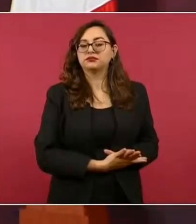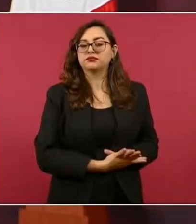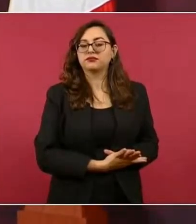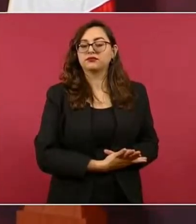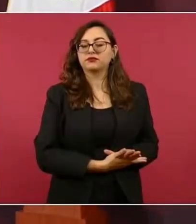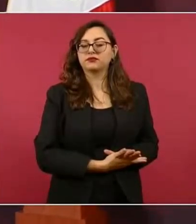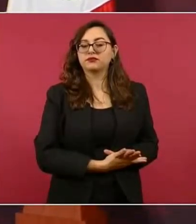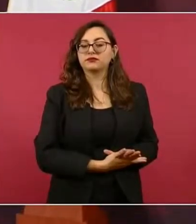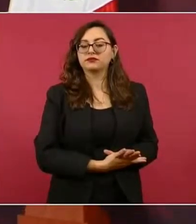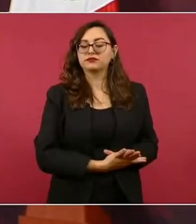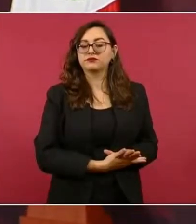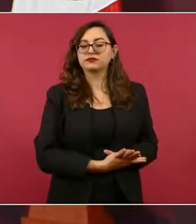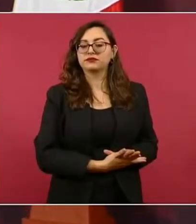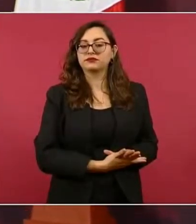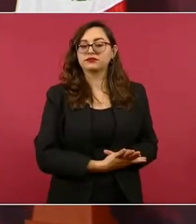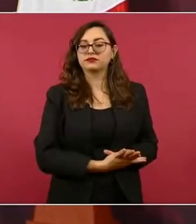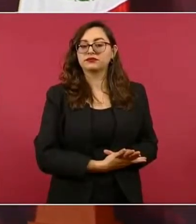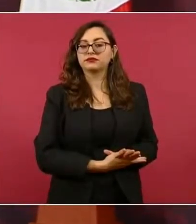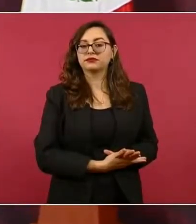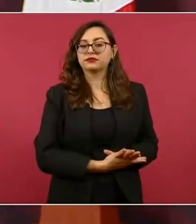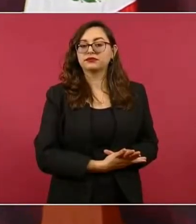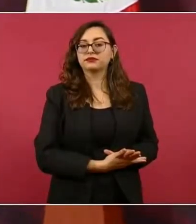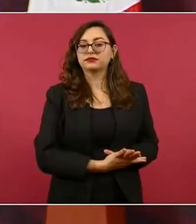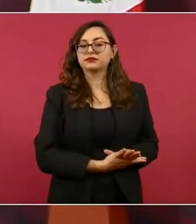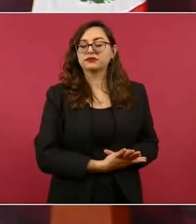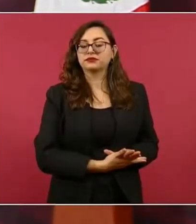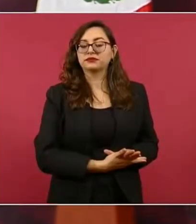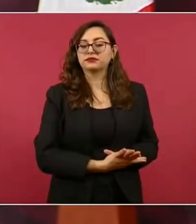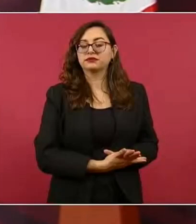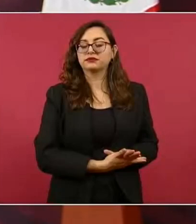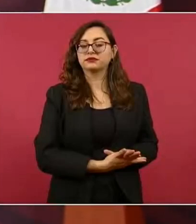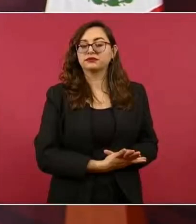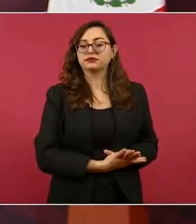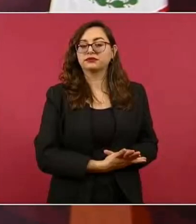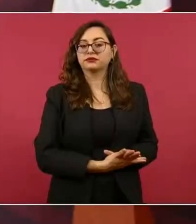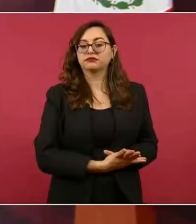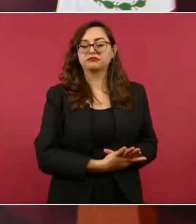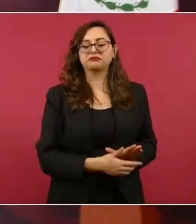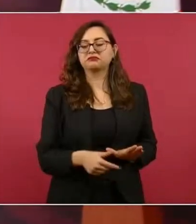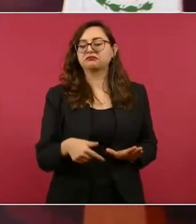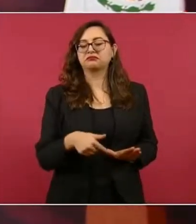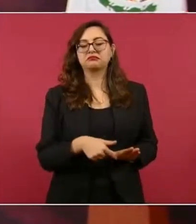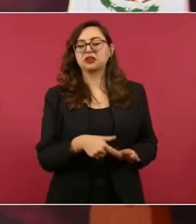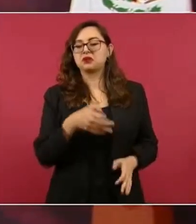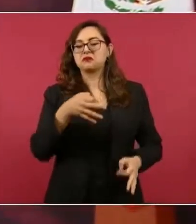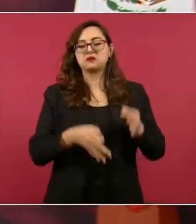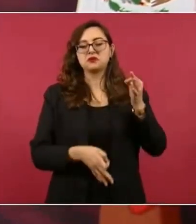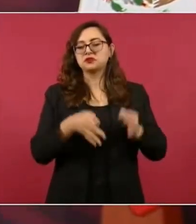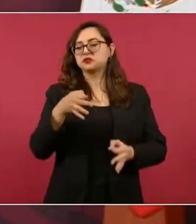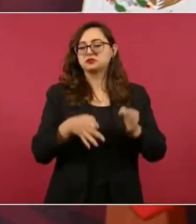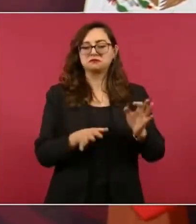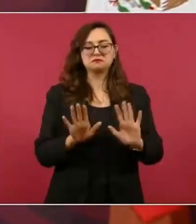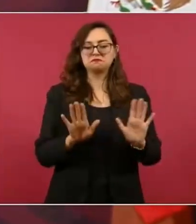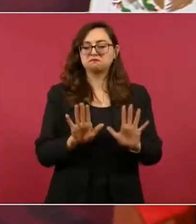¿cómo se llama eso? Un ejercicio, el no ejercicio de la acción